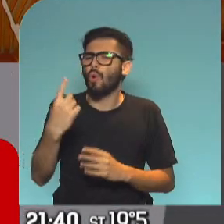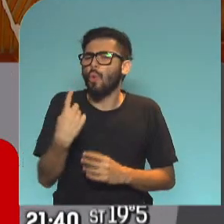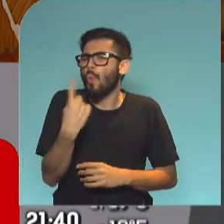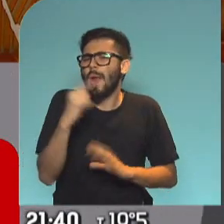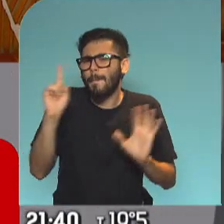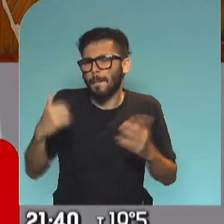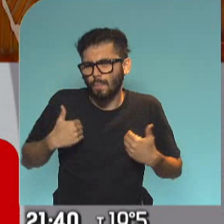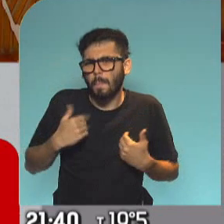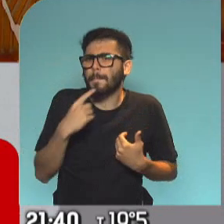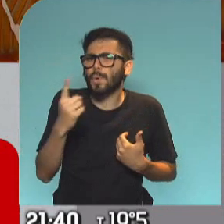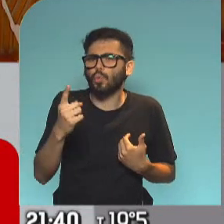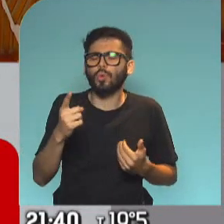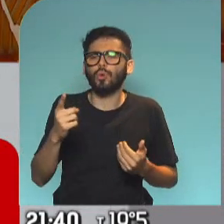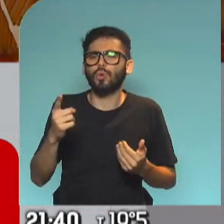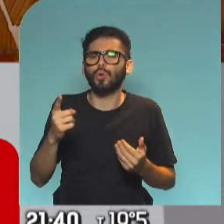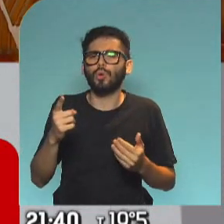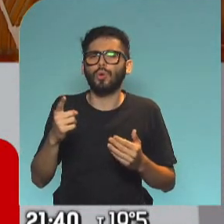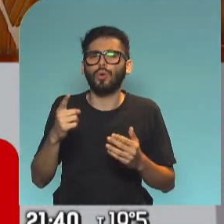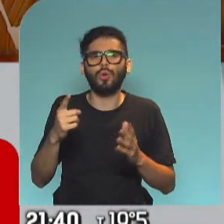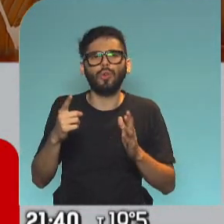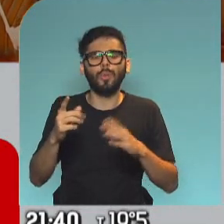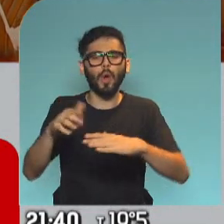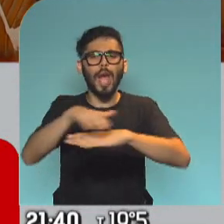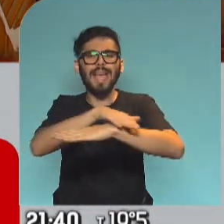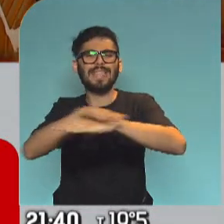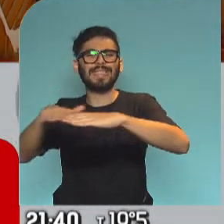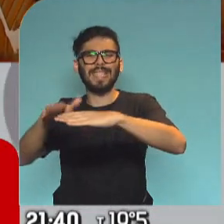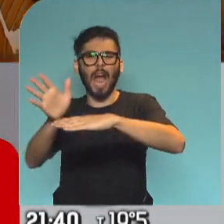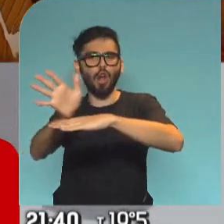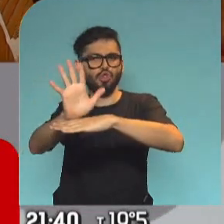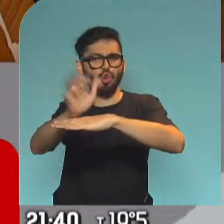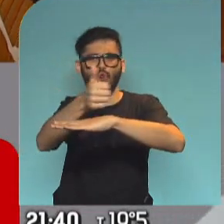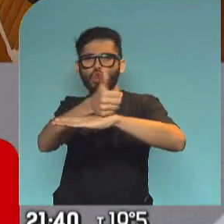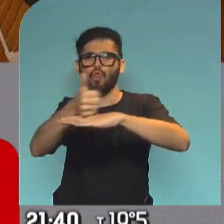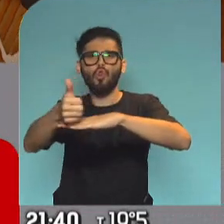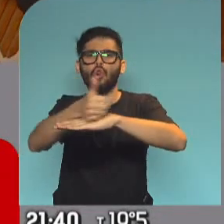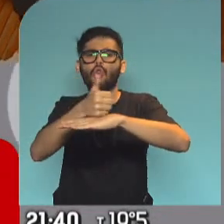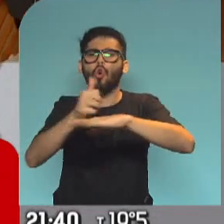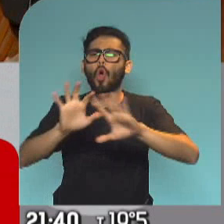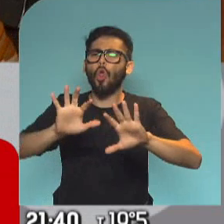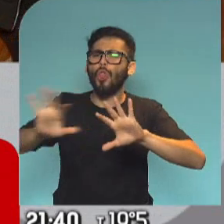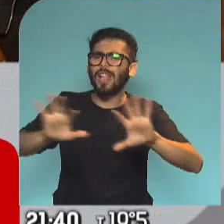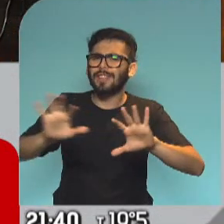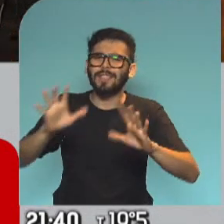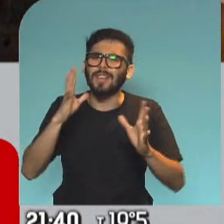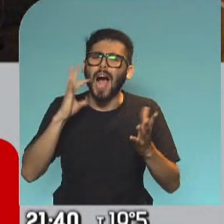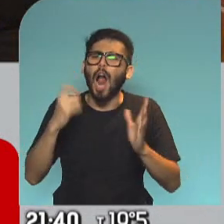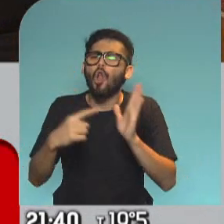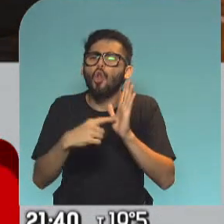aquí. ¿Algún requisito para arriba del escenario? ¿Cierto que hay que mantener alguna distancia entre los actores?